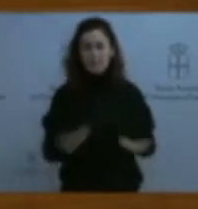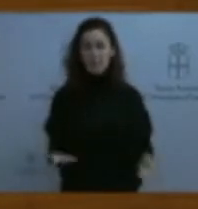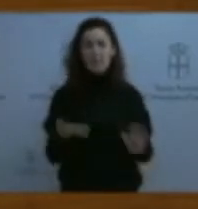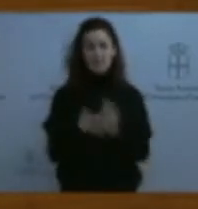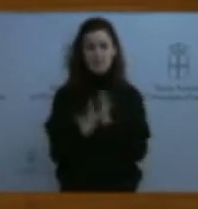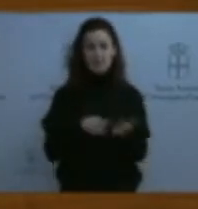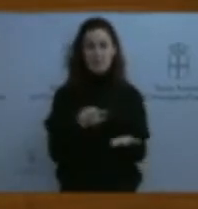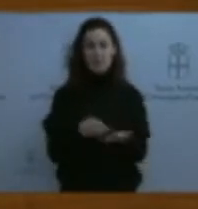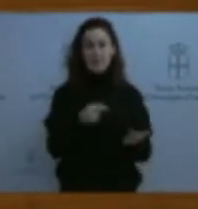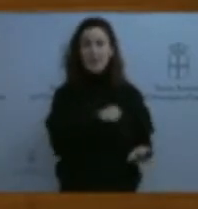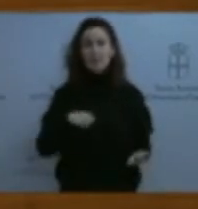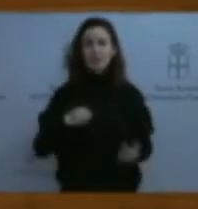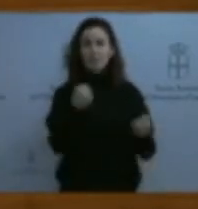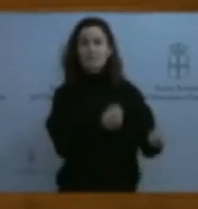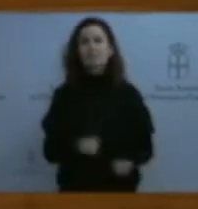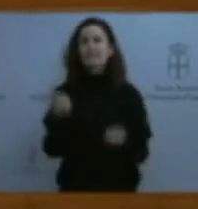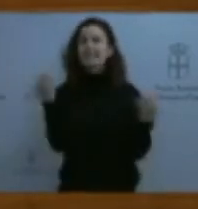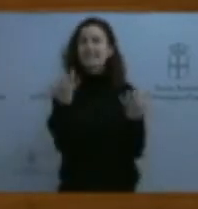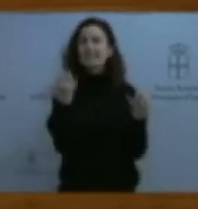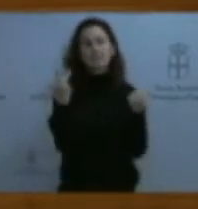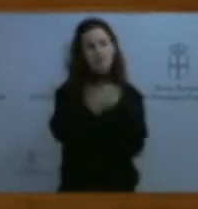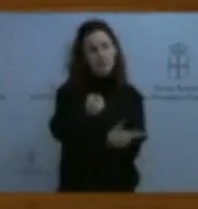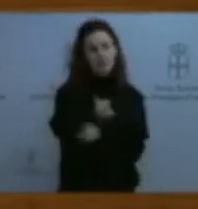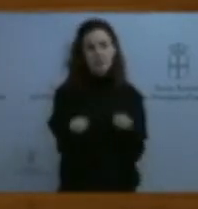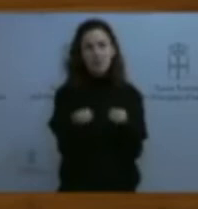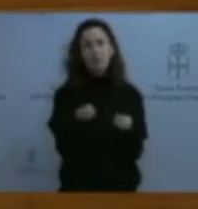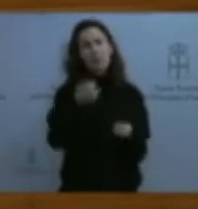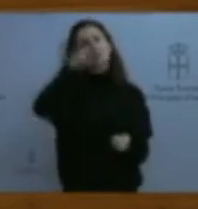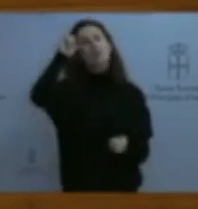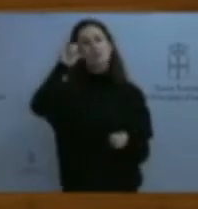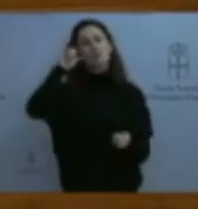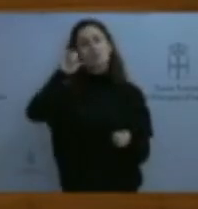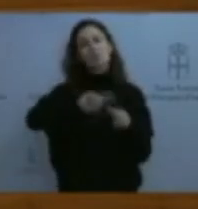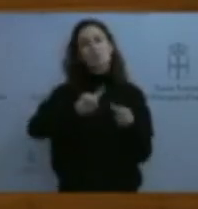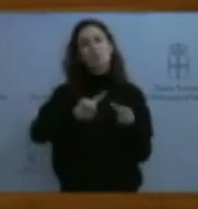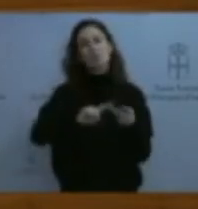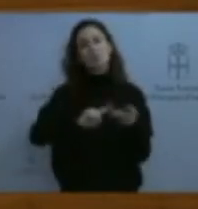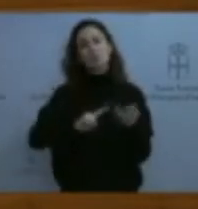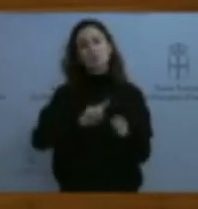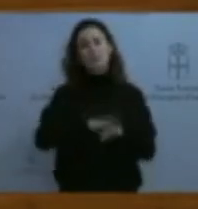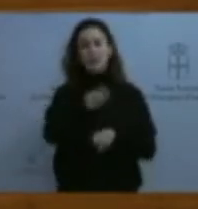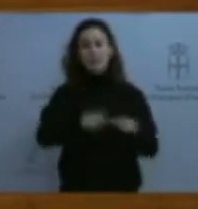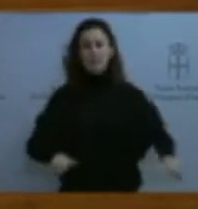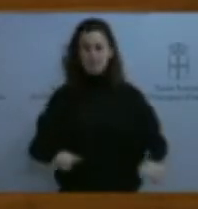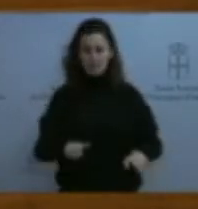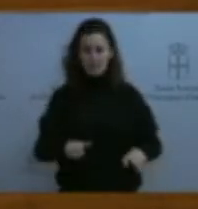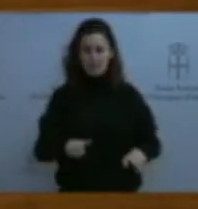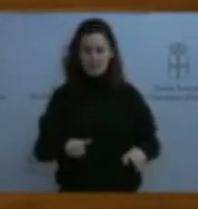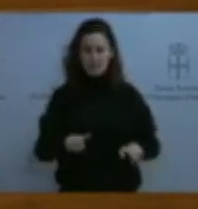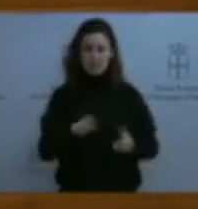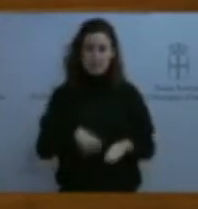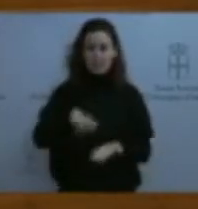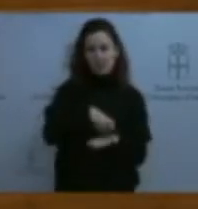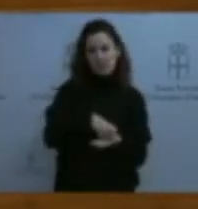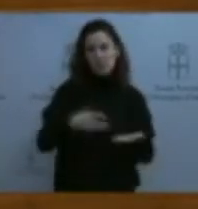autoprotección significa prevenir y controlar todos los riesgos para las personas y los bienes. Bien, todos los centros